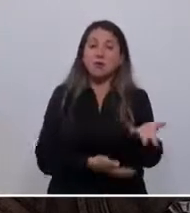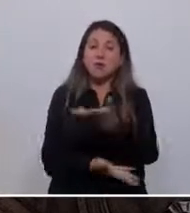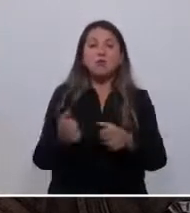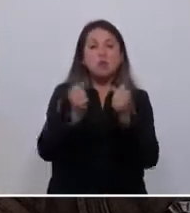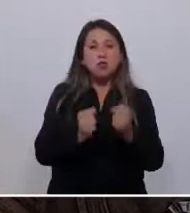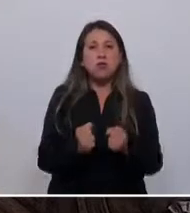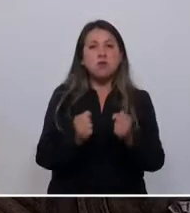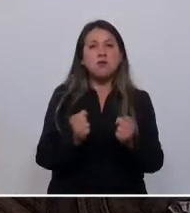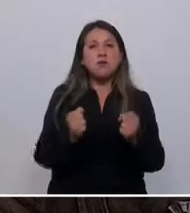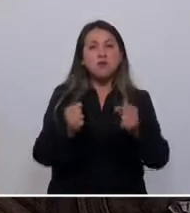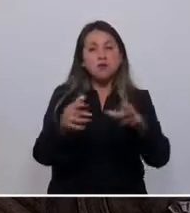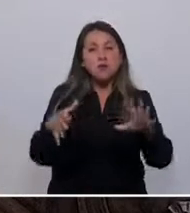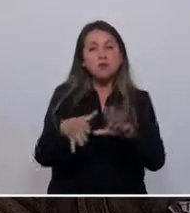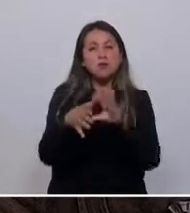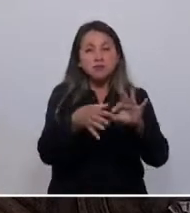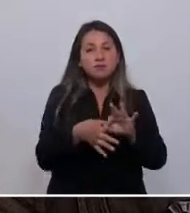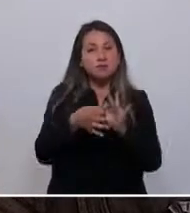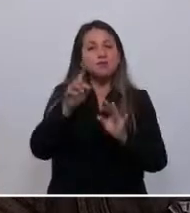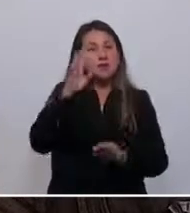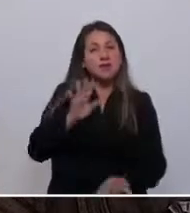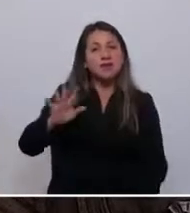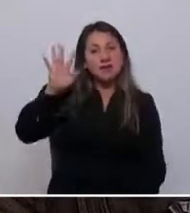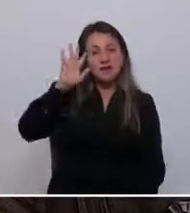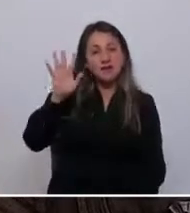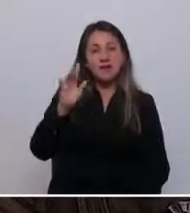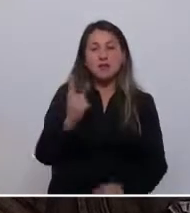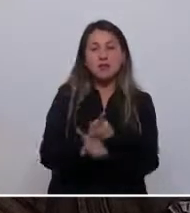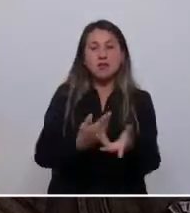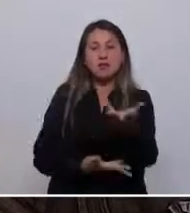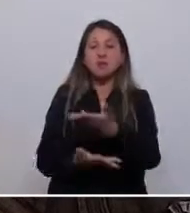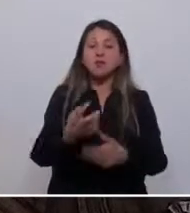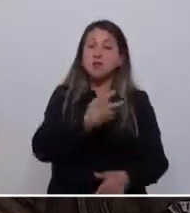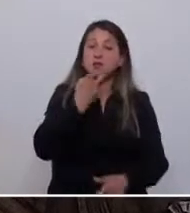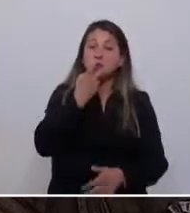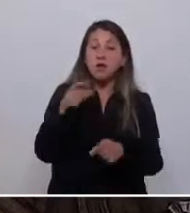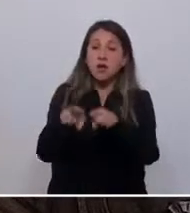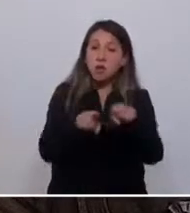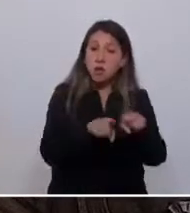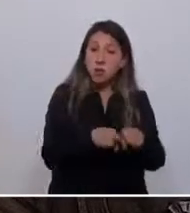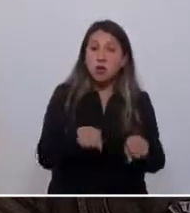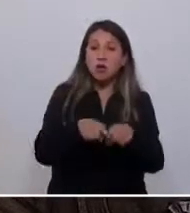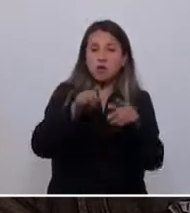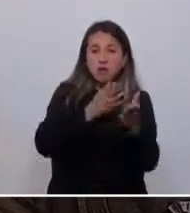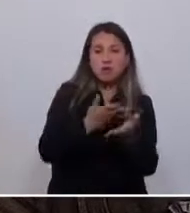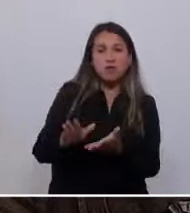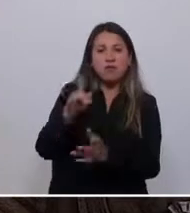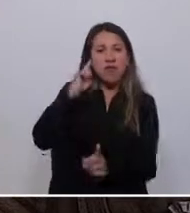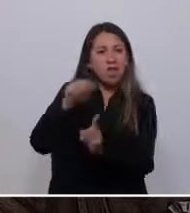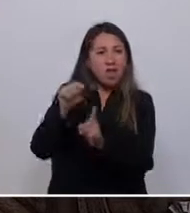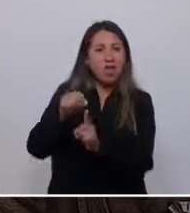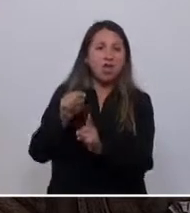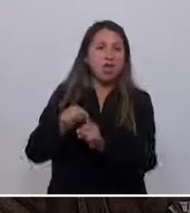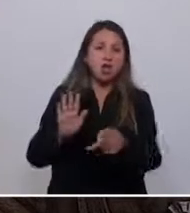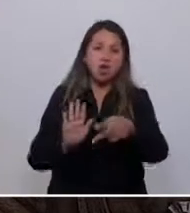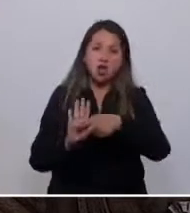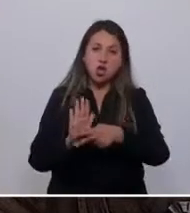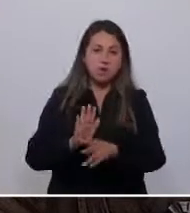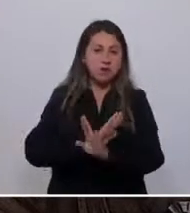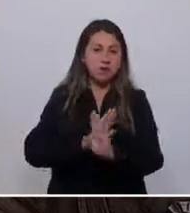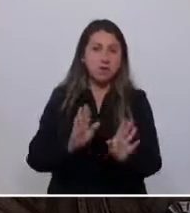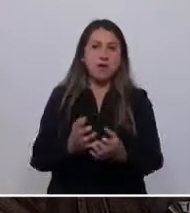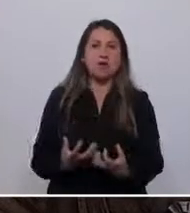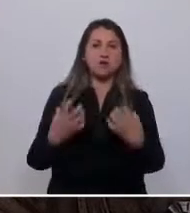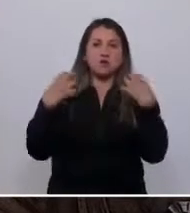encontrarnos en la reflexión y el diálogo, en un lenguaje común, dejando de lado fanatismos y dogmas para asumir